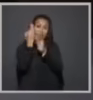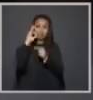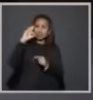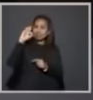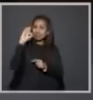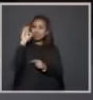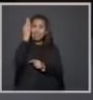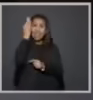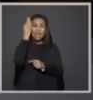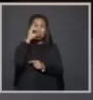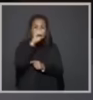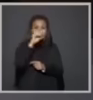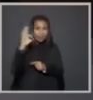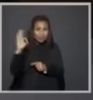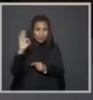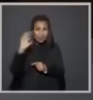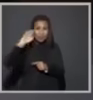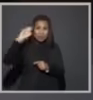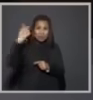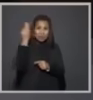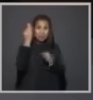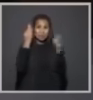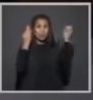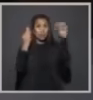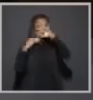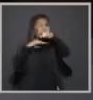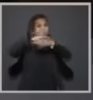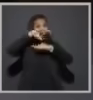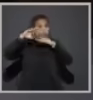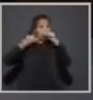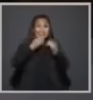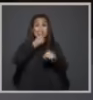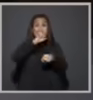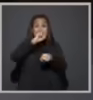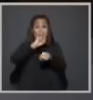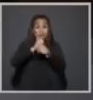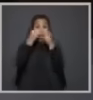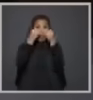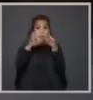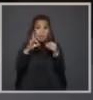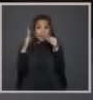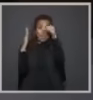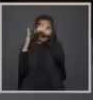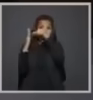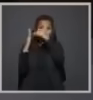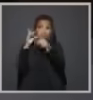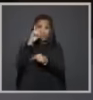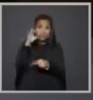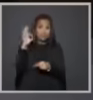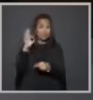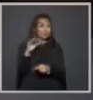La Ciudad de México, la gran Ciudad de México, es muy vulnerable, no solo